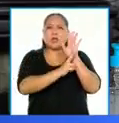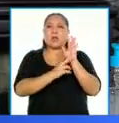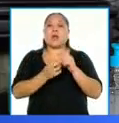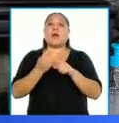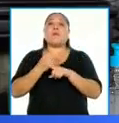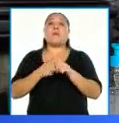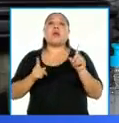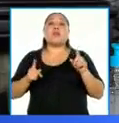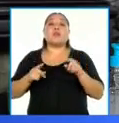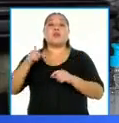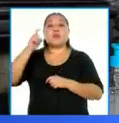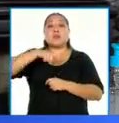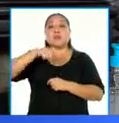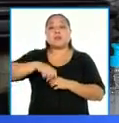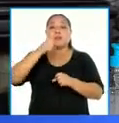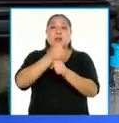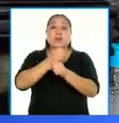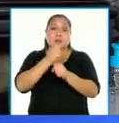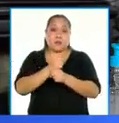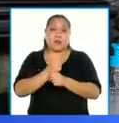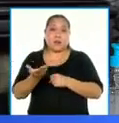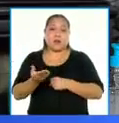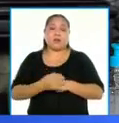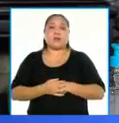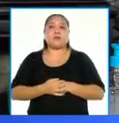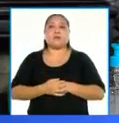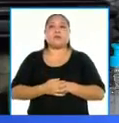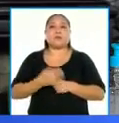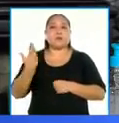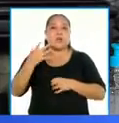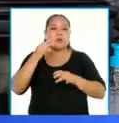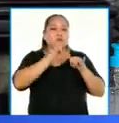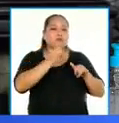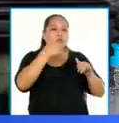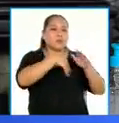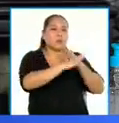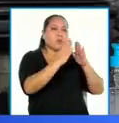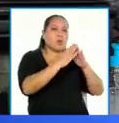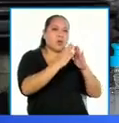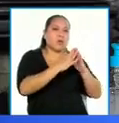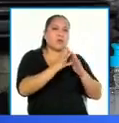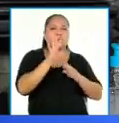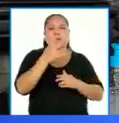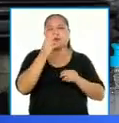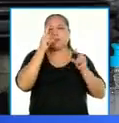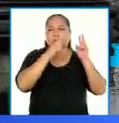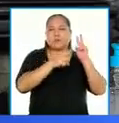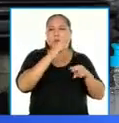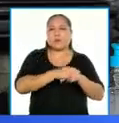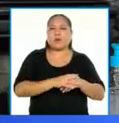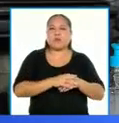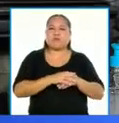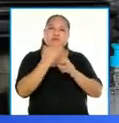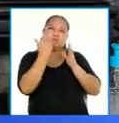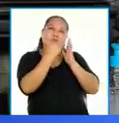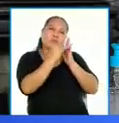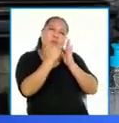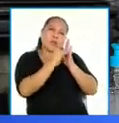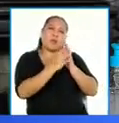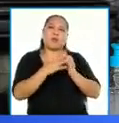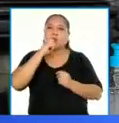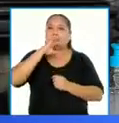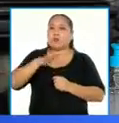pero que levantemos la cuarentena. Hemos estado en una cuarentena, podemos calificar moderada. Nosotros